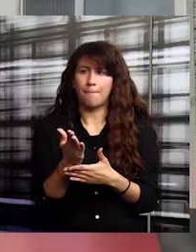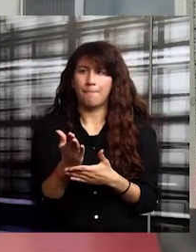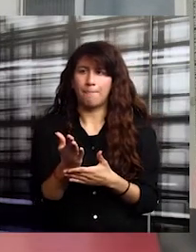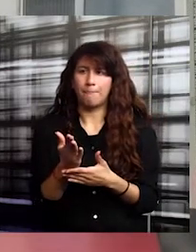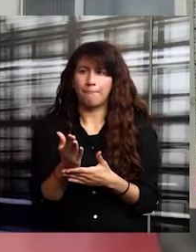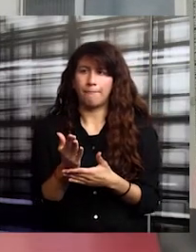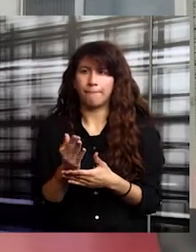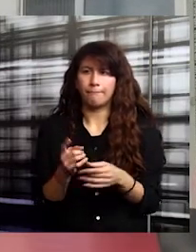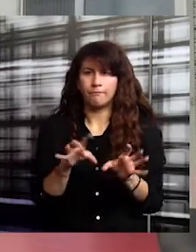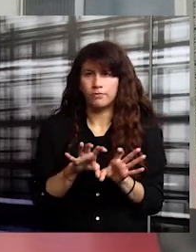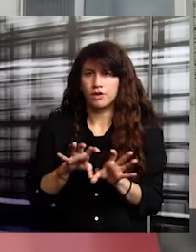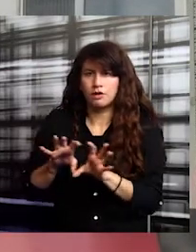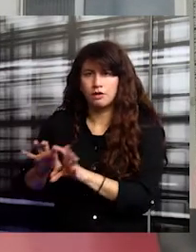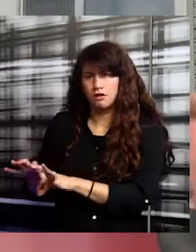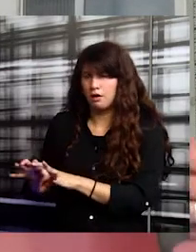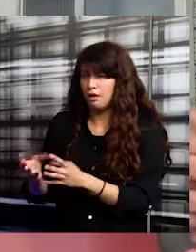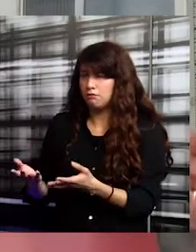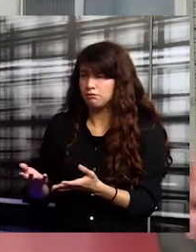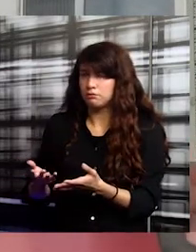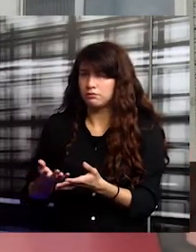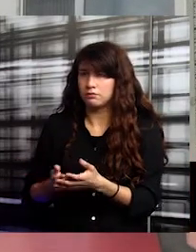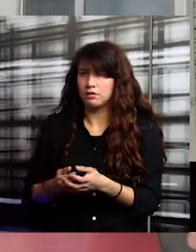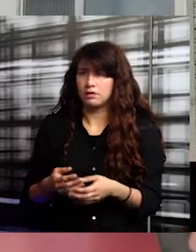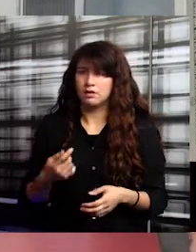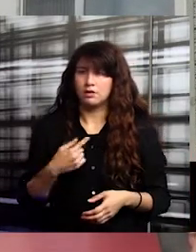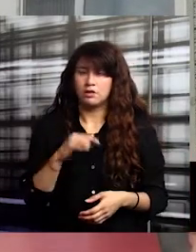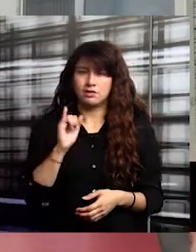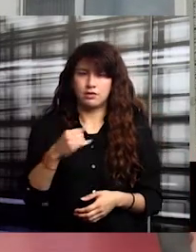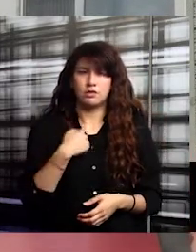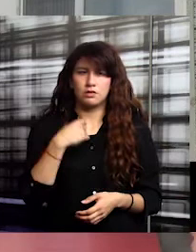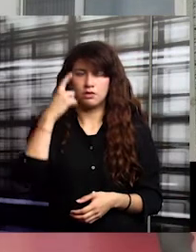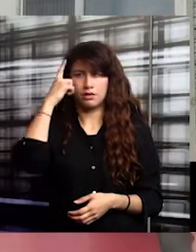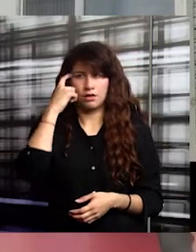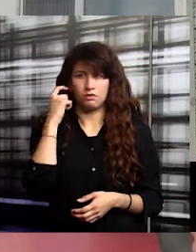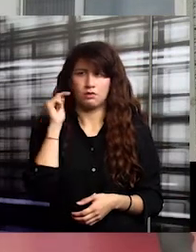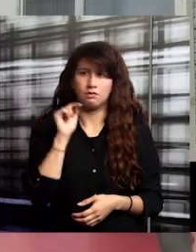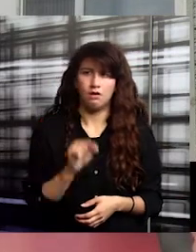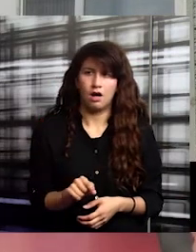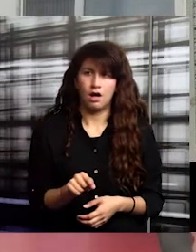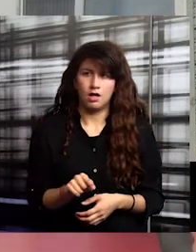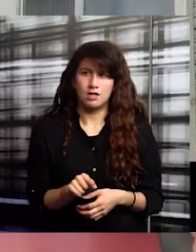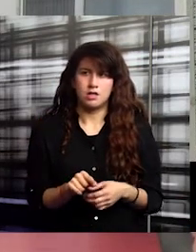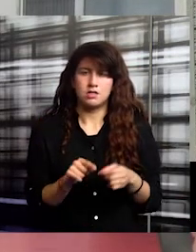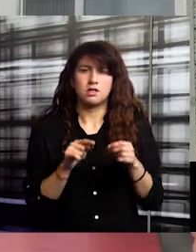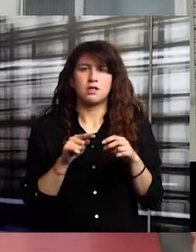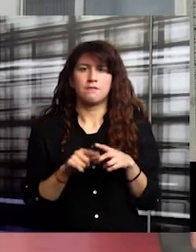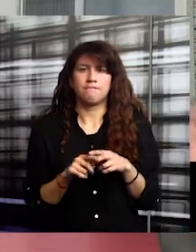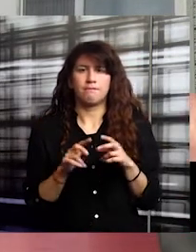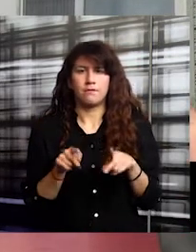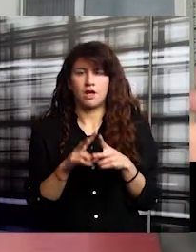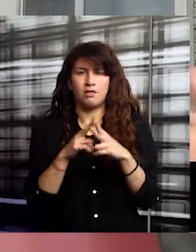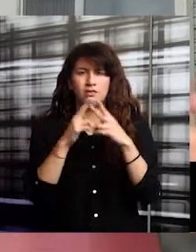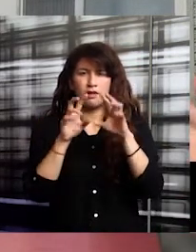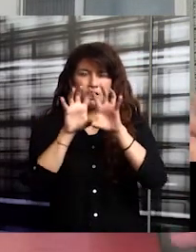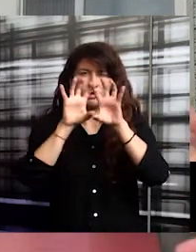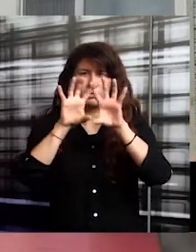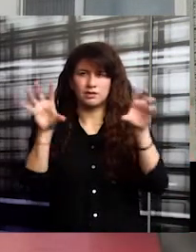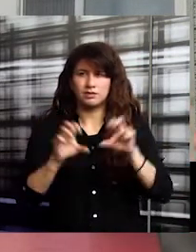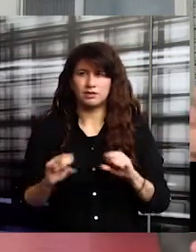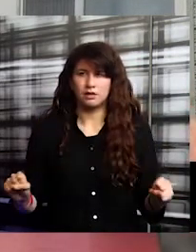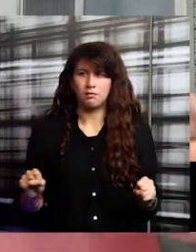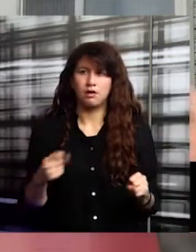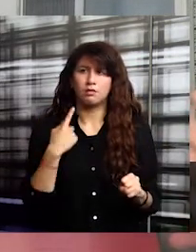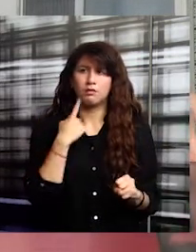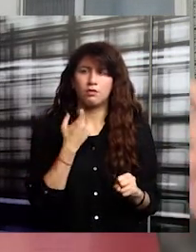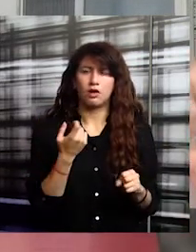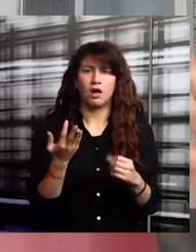depurar el sistema porque efectivamente nosotros necesitamos un instrumento jurídico que sea bueno, que funcione. Y en los plazos que se dieron se podrá,